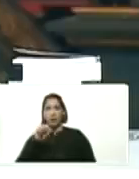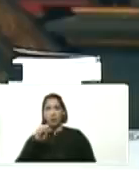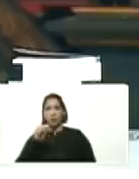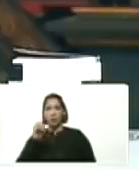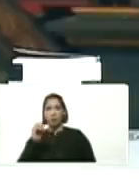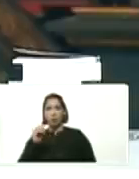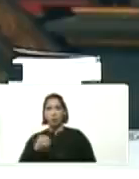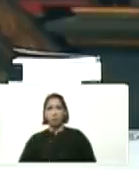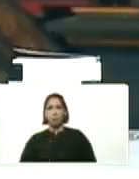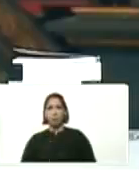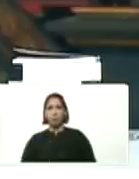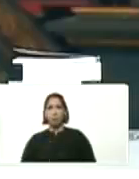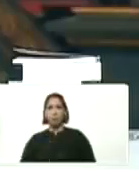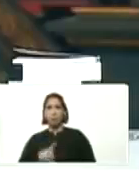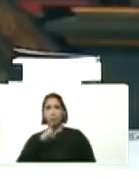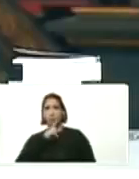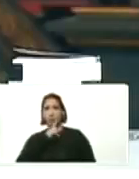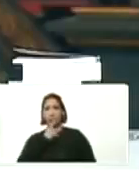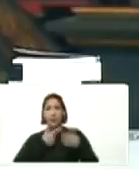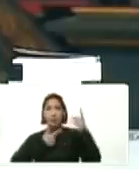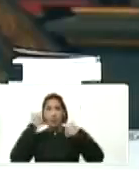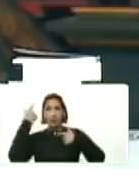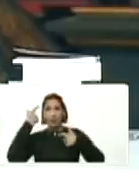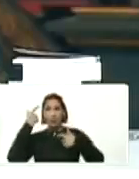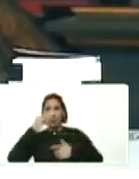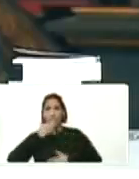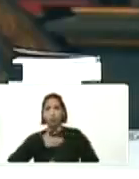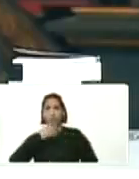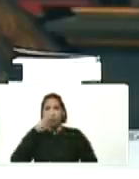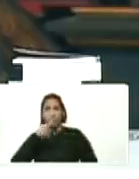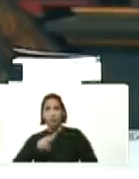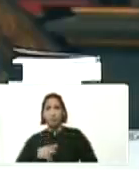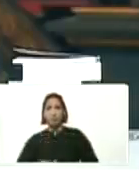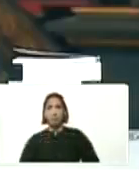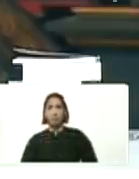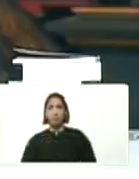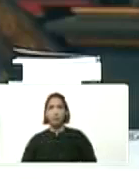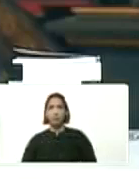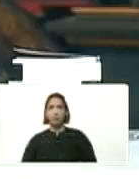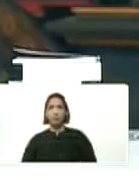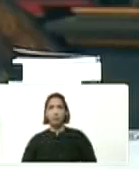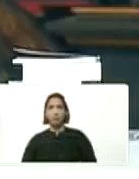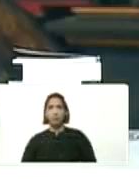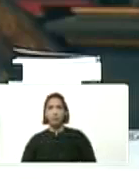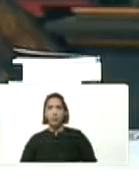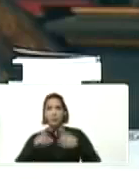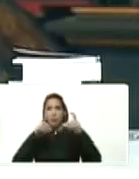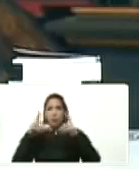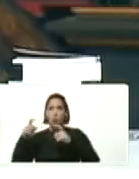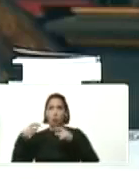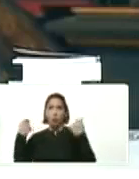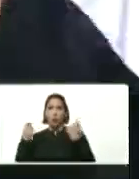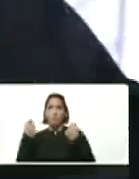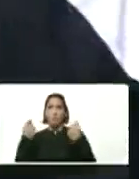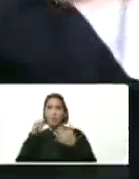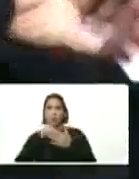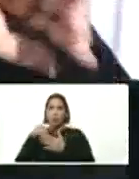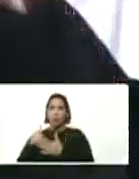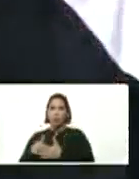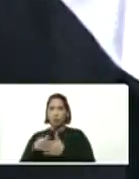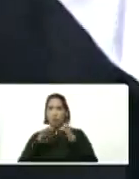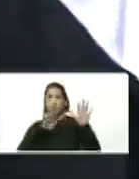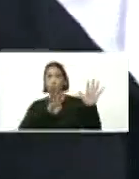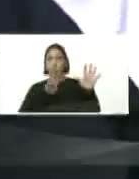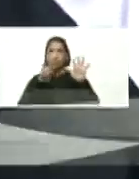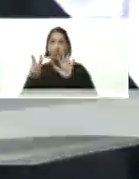llama Chávez, yo te vi. Las fotografías de la campaña electoral del año 97 y